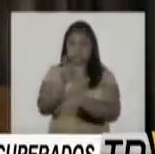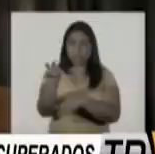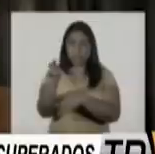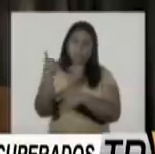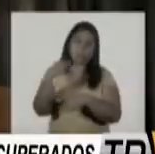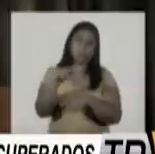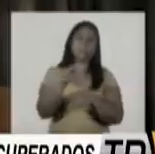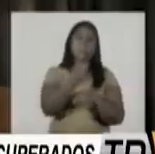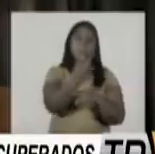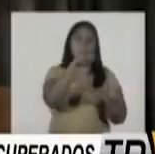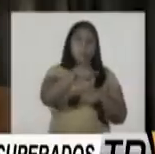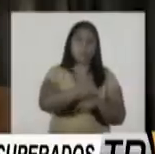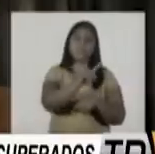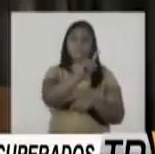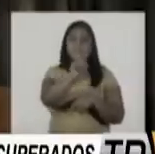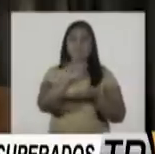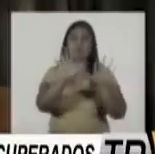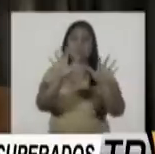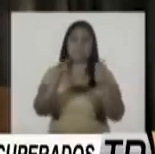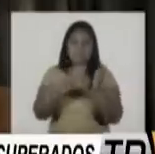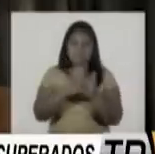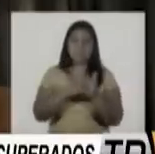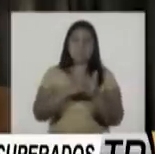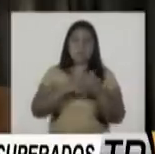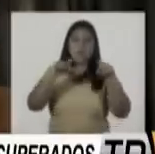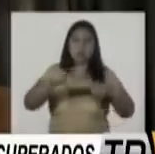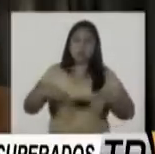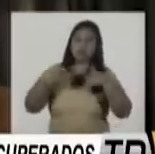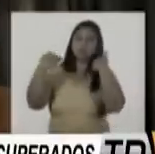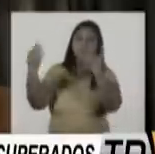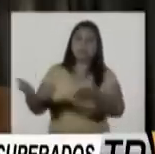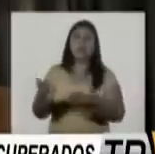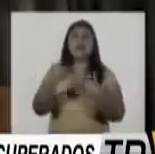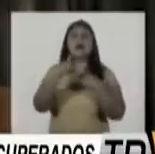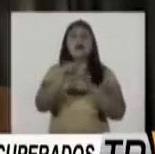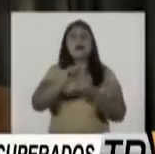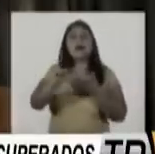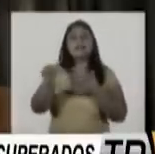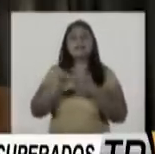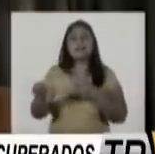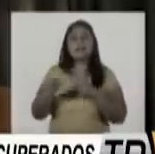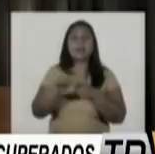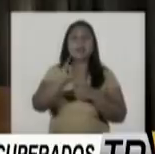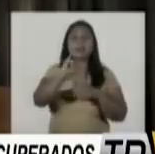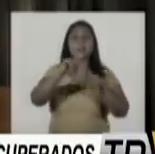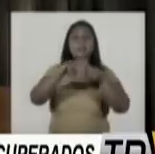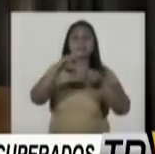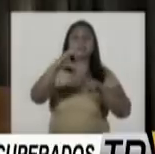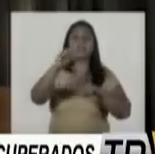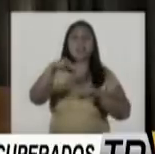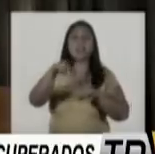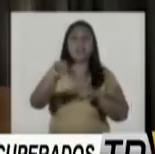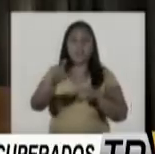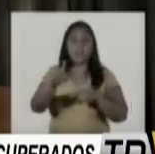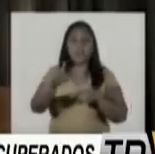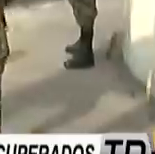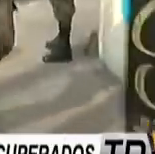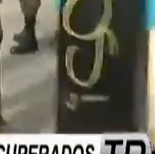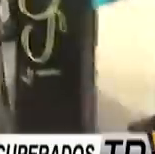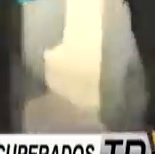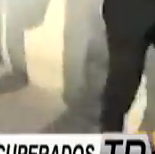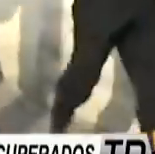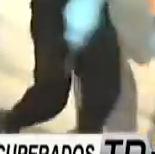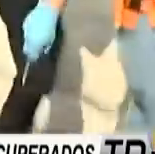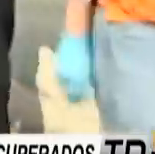repartir. Hoy fueron mandadas a la aldea Ixcanal en San Agustín, a Cazahuatlán,